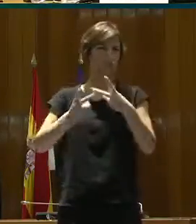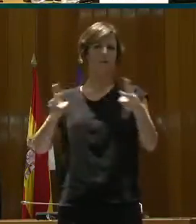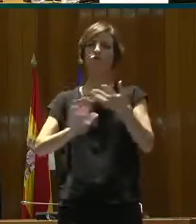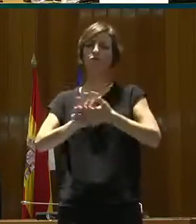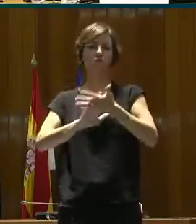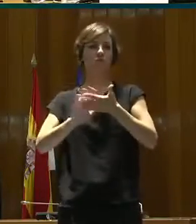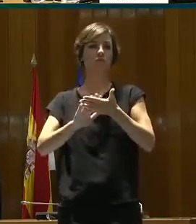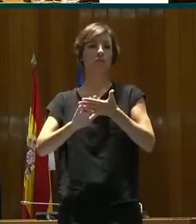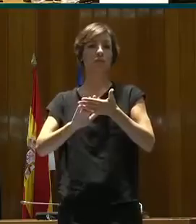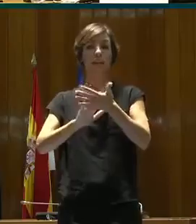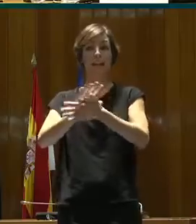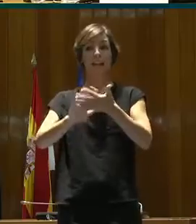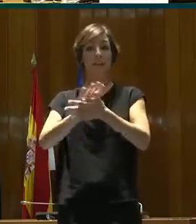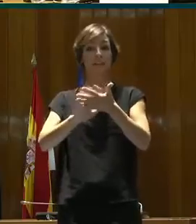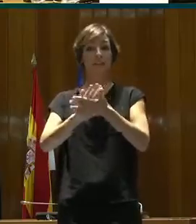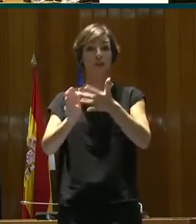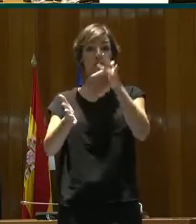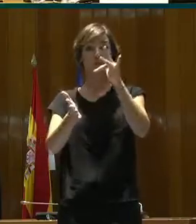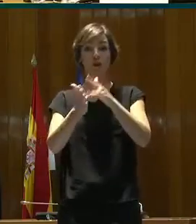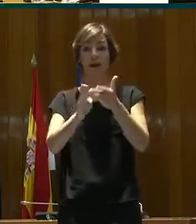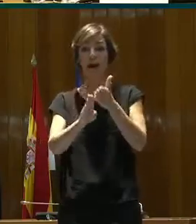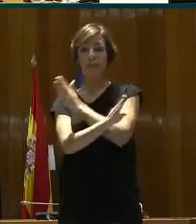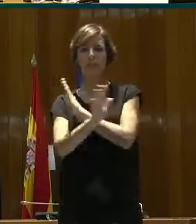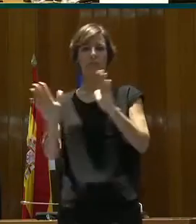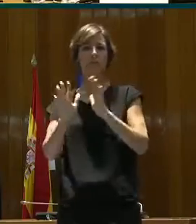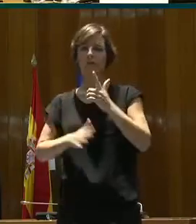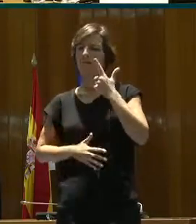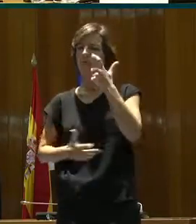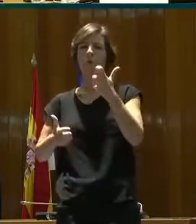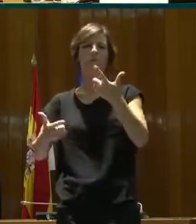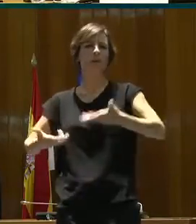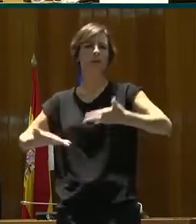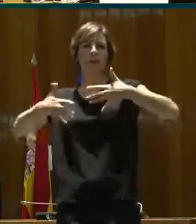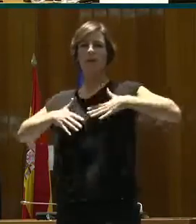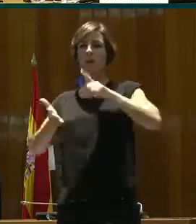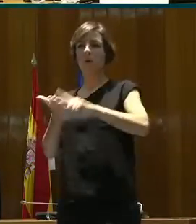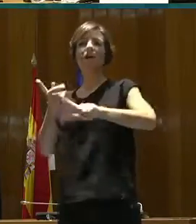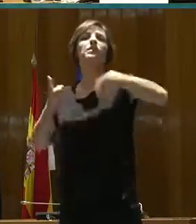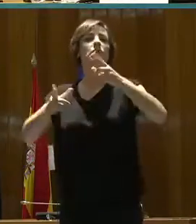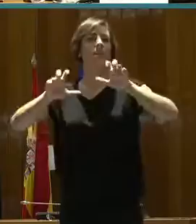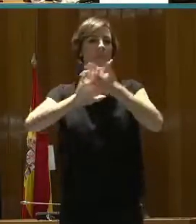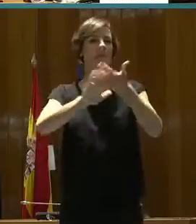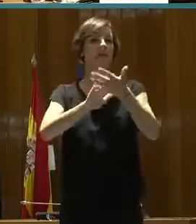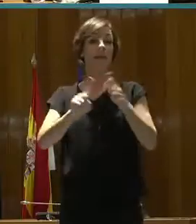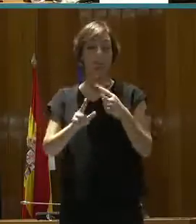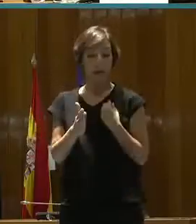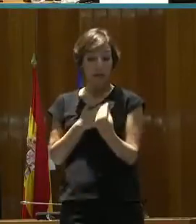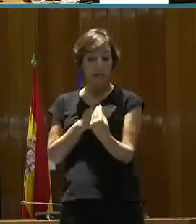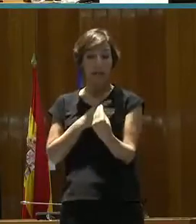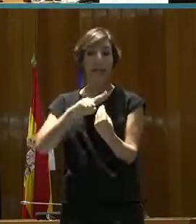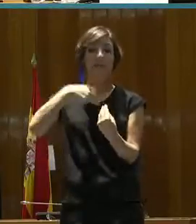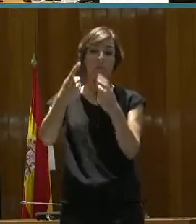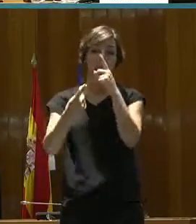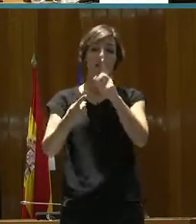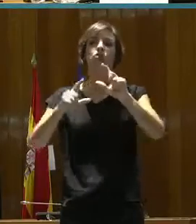expuestos a la lengua de signos después del periodo crítico de adquisición del lenguaje, es decir, más allá de los primeros años de vida,